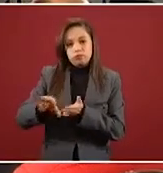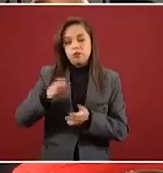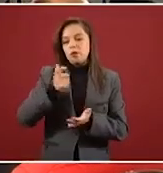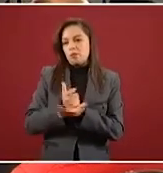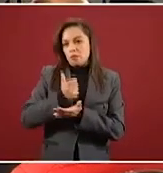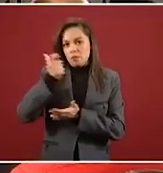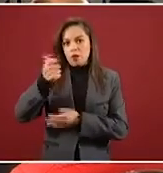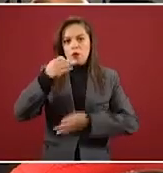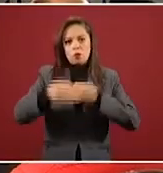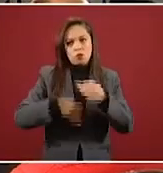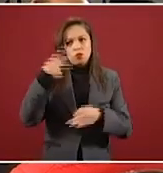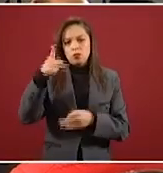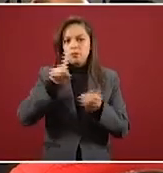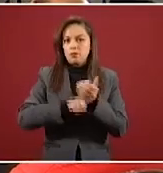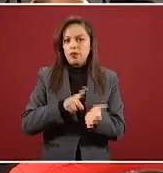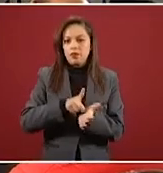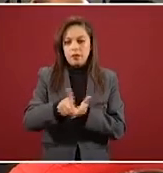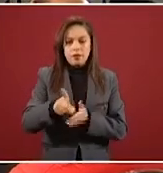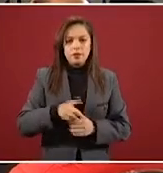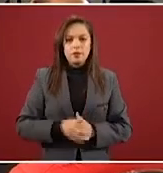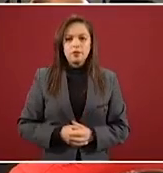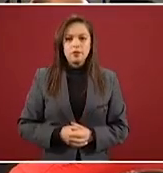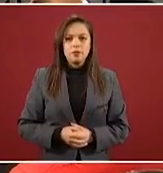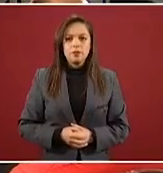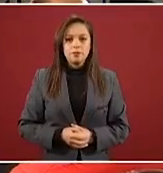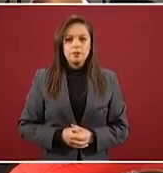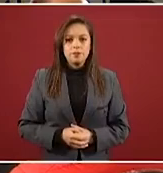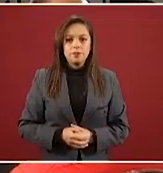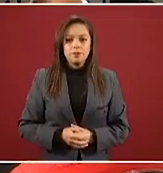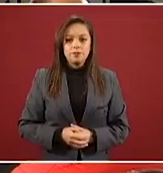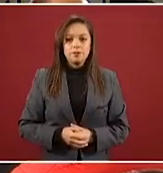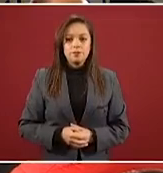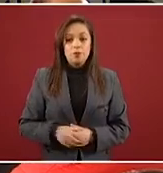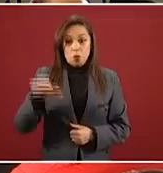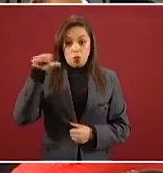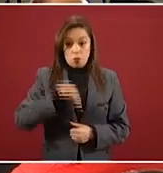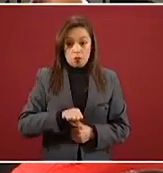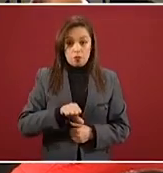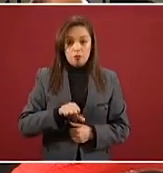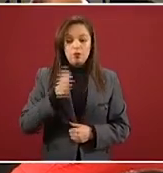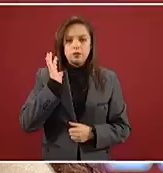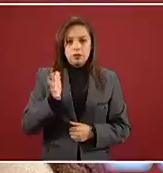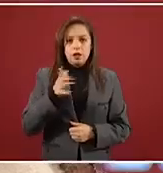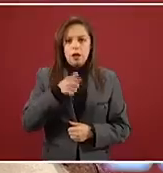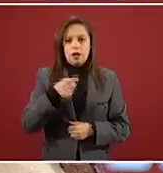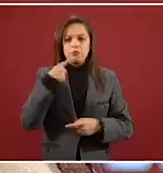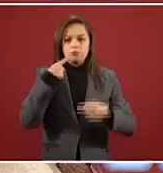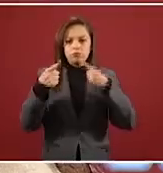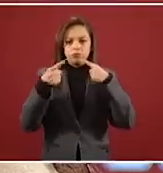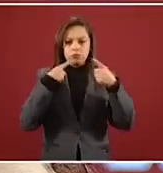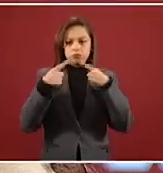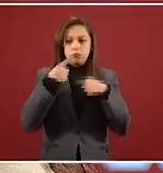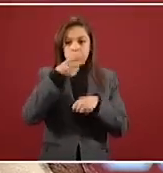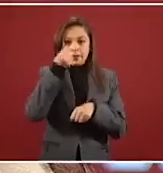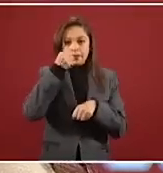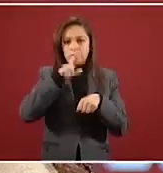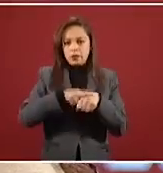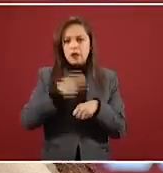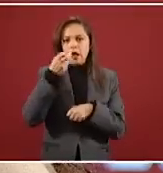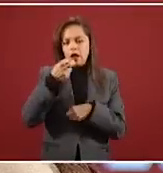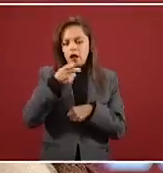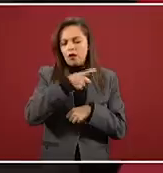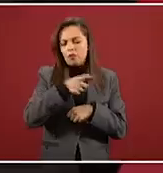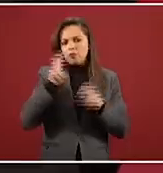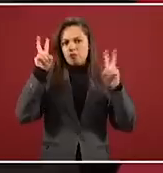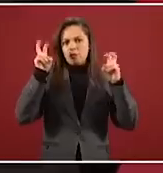están abriendo esos espacios de diálogo, incluso hoy estaremos en la Secretaría tratando este tema y